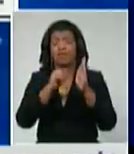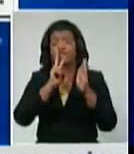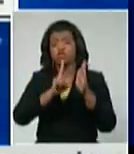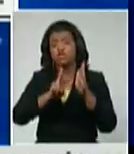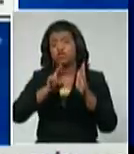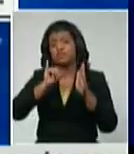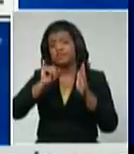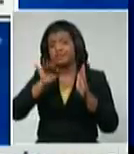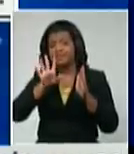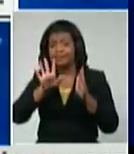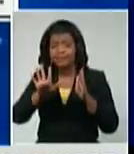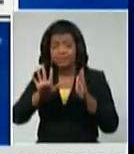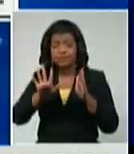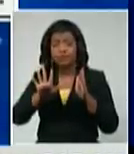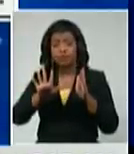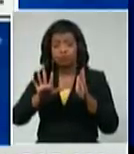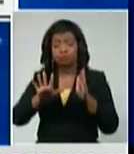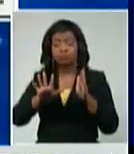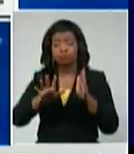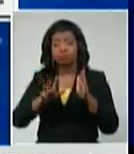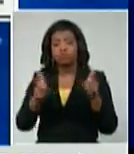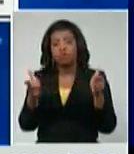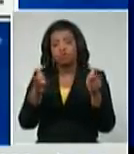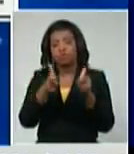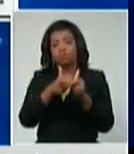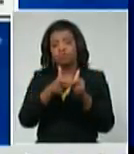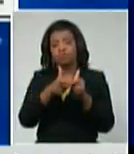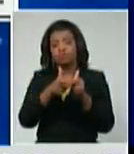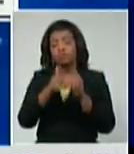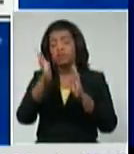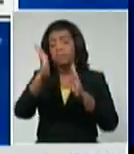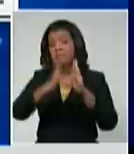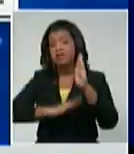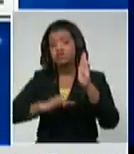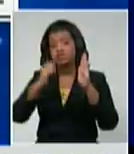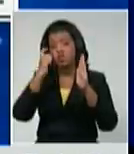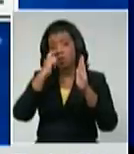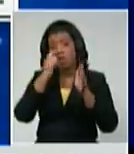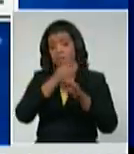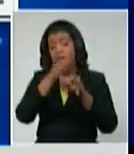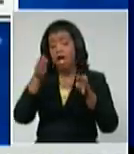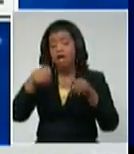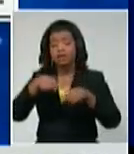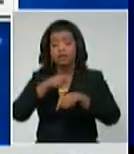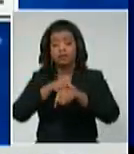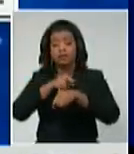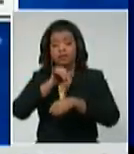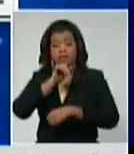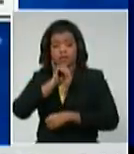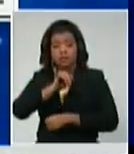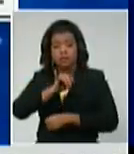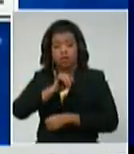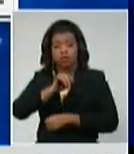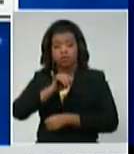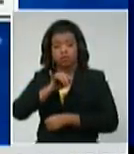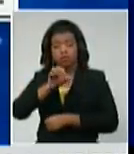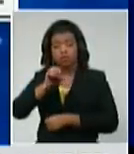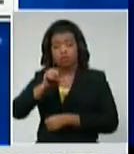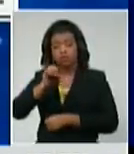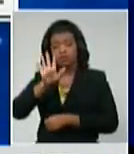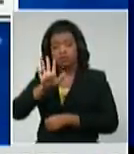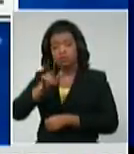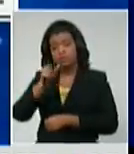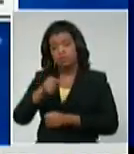1.265, una reducción, y noviembre hasta la fecha con 605 casos